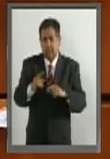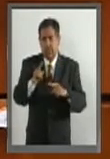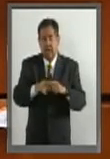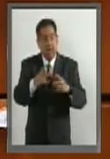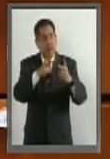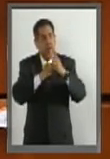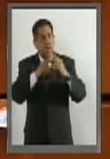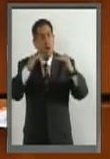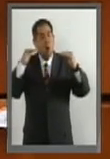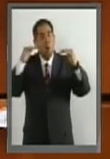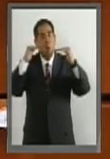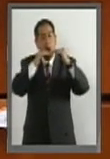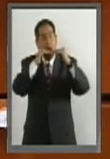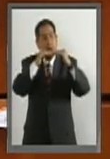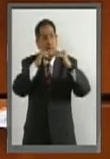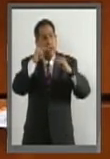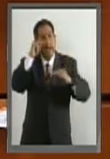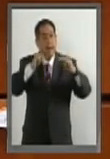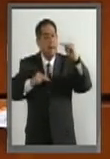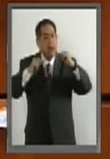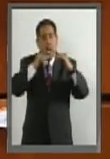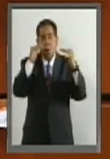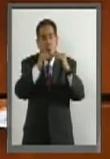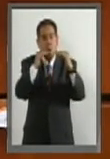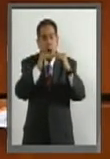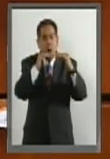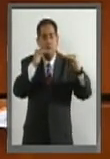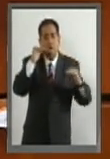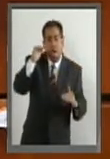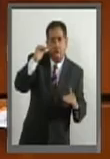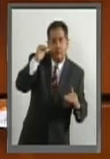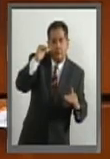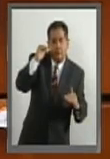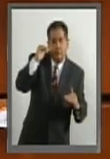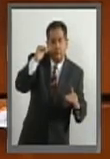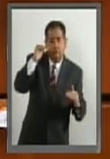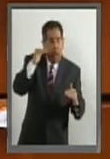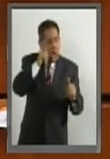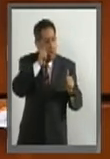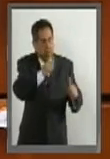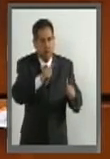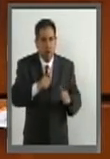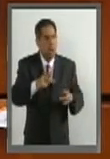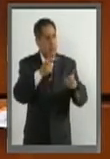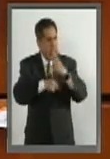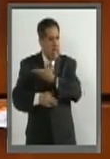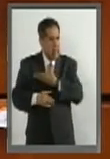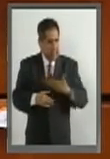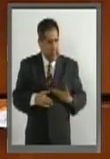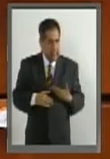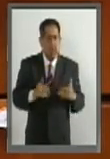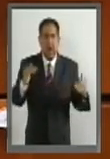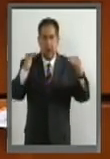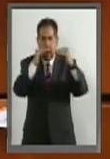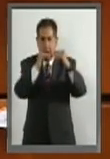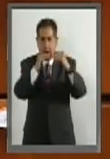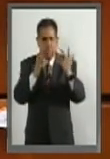reciben a los funcionarios en su nivel? No vino el presidente de los Estados Unidos, se vinieron dos secretarios de